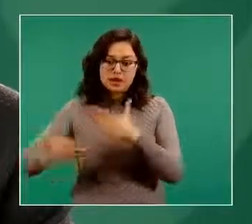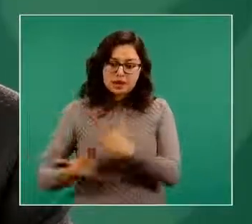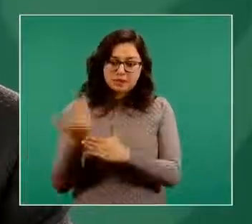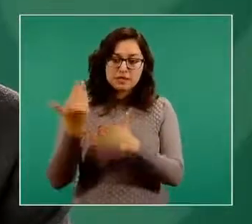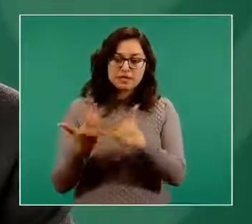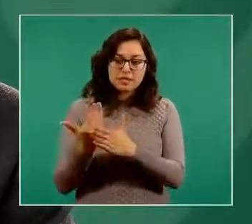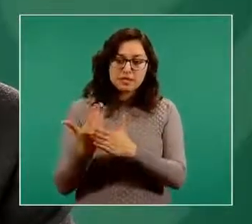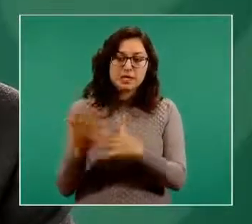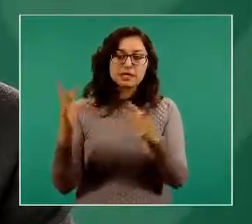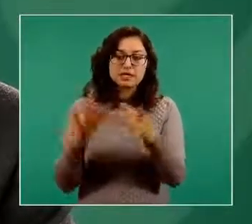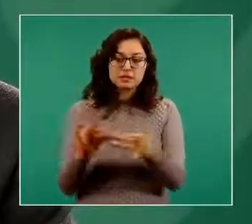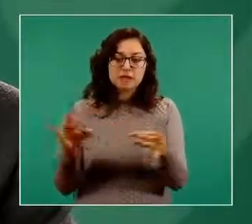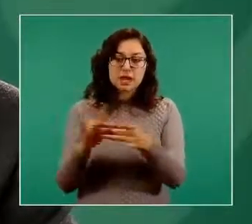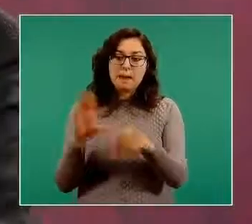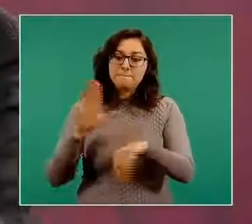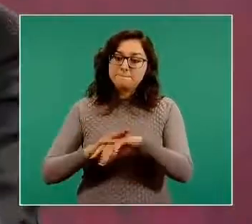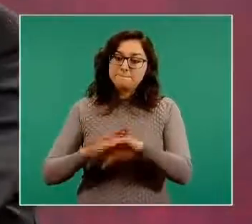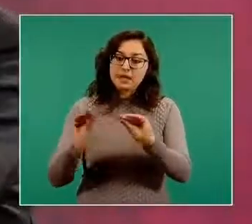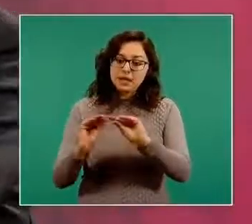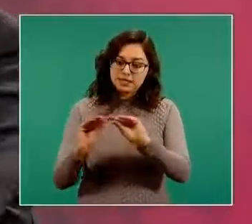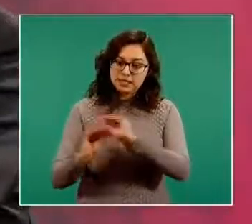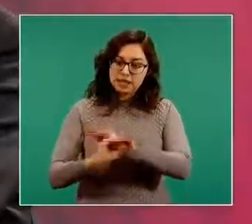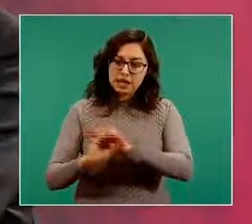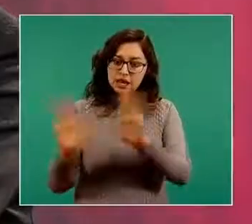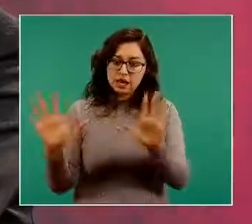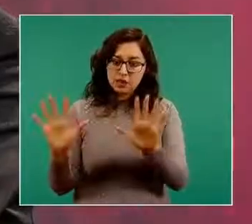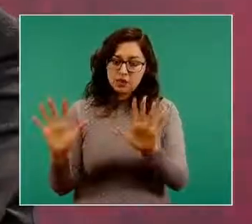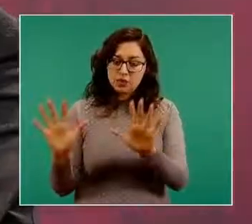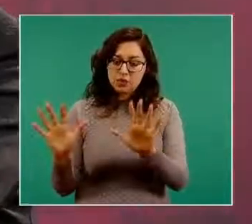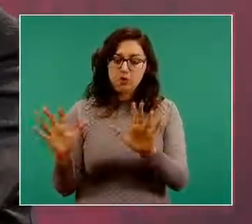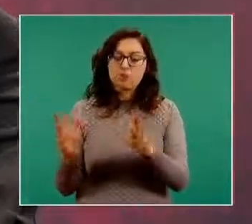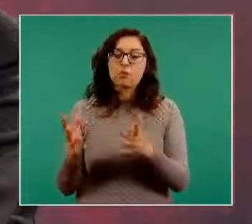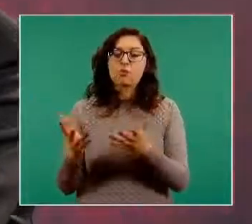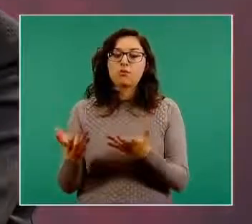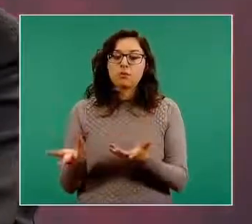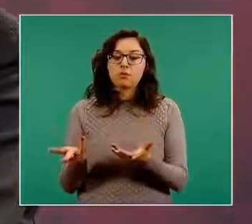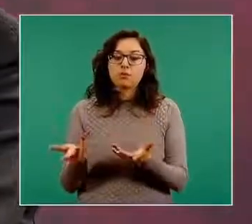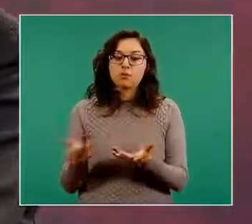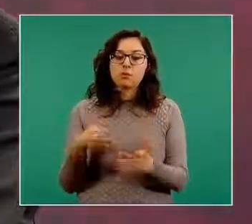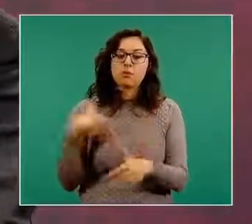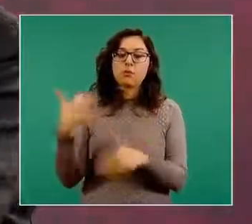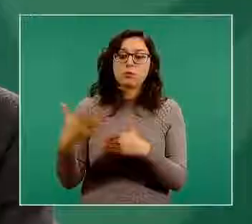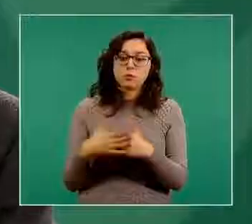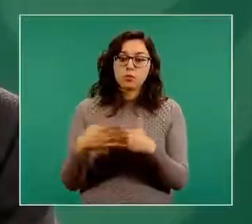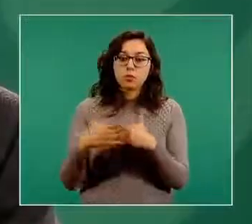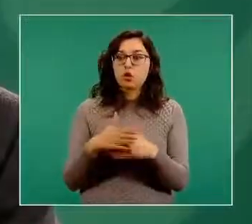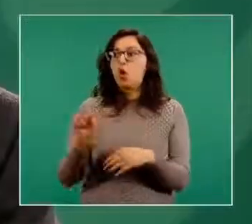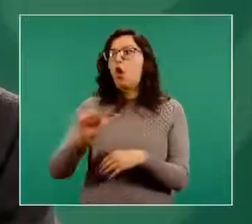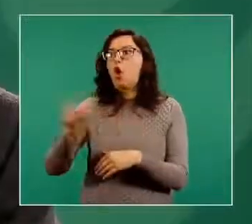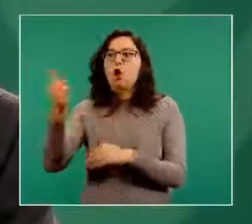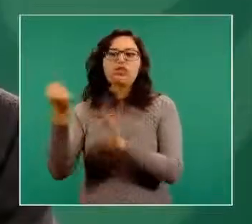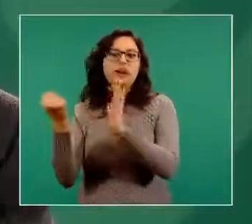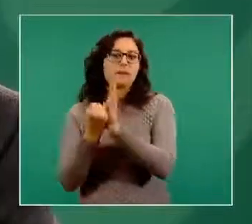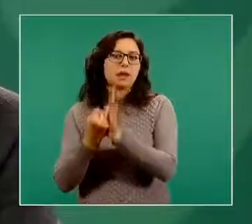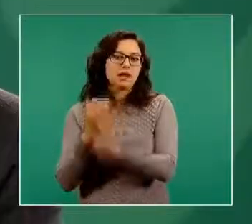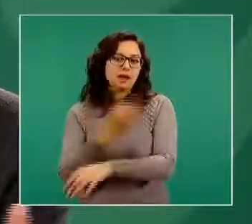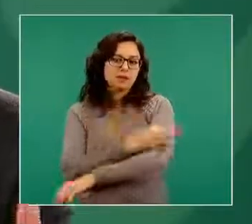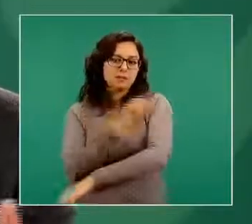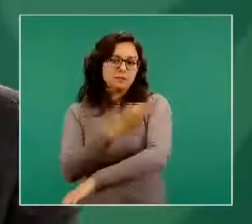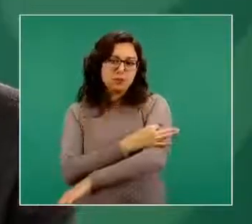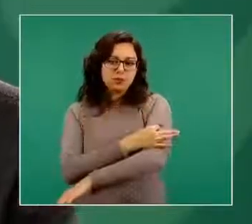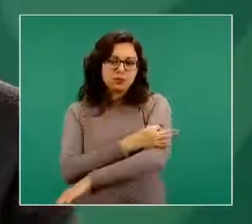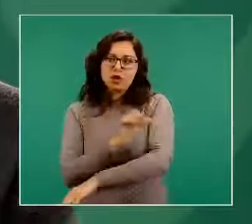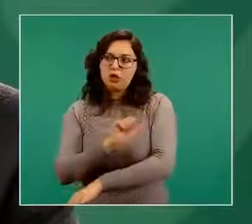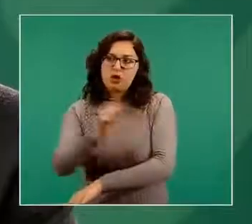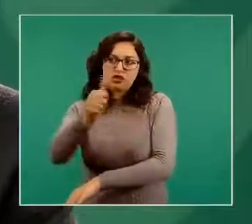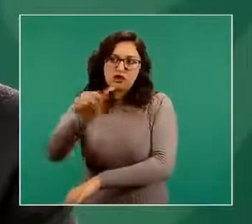les comentaremos de manera más amplia lo que implica el tener próximamente otras vacunas en los